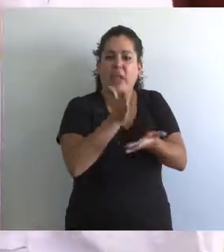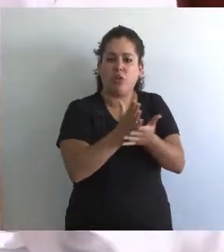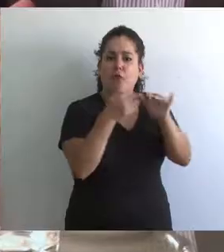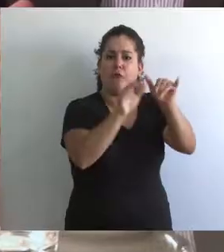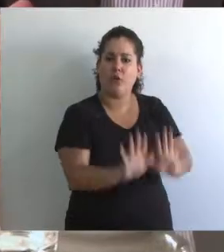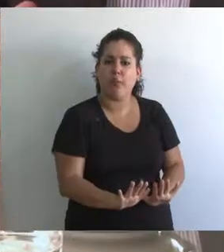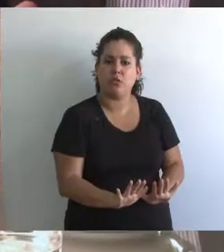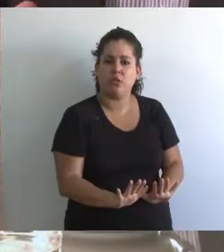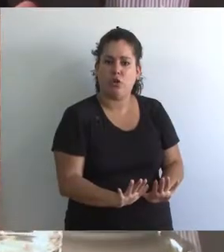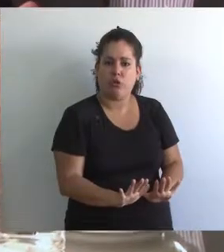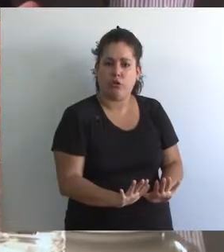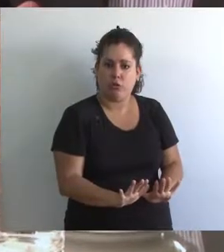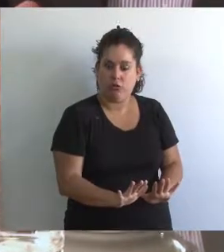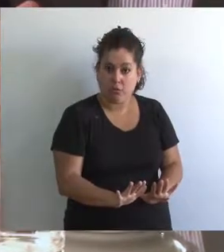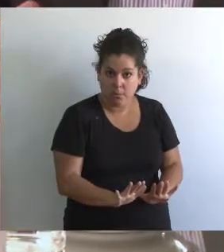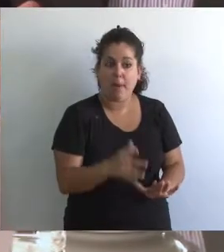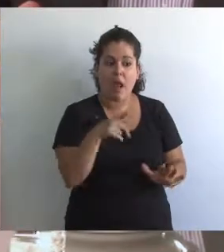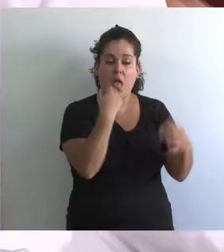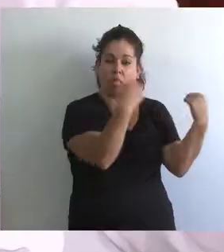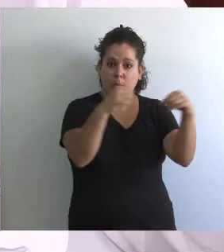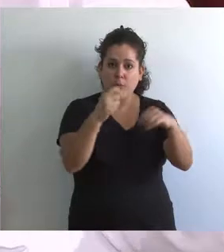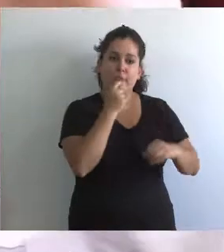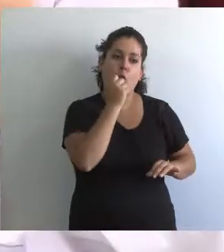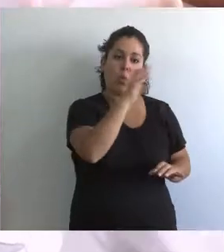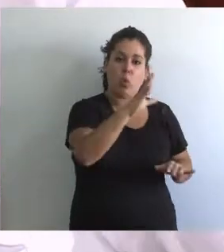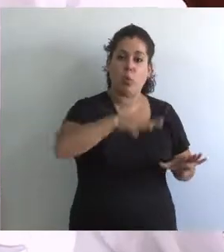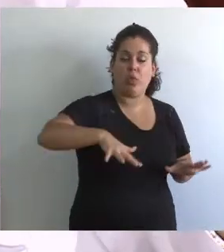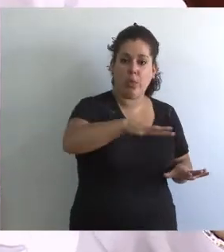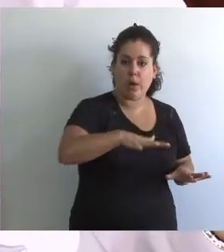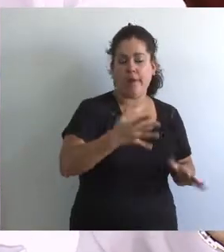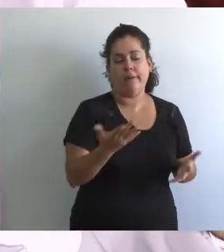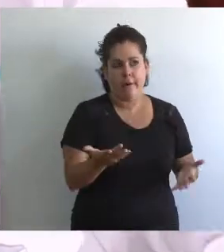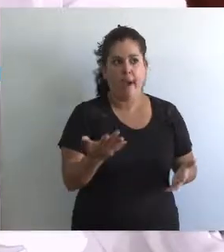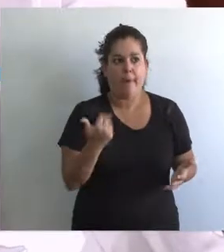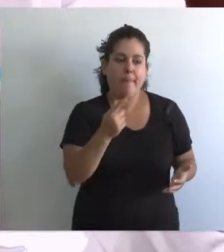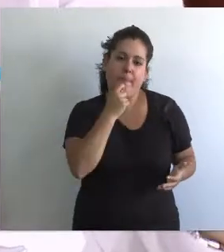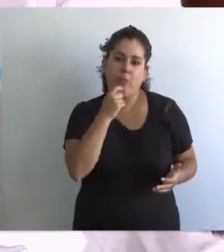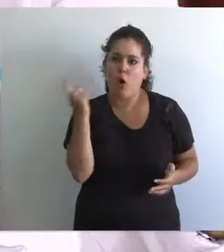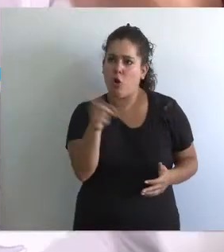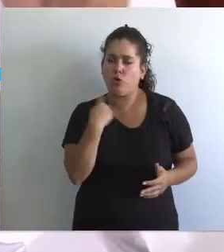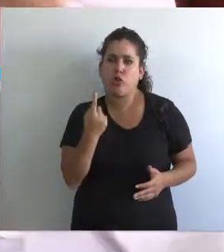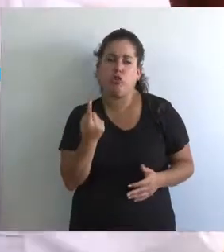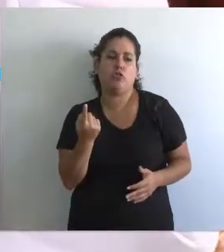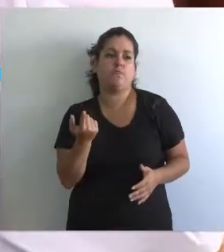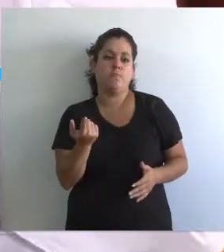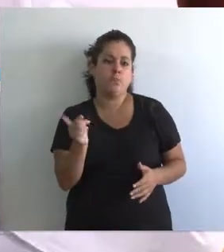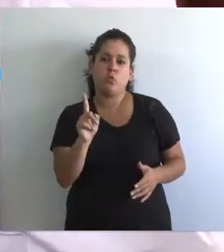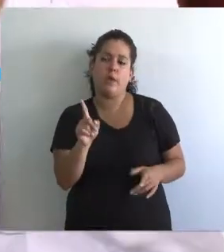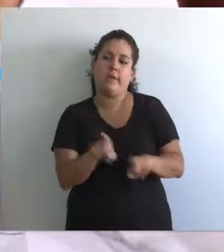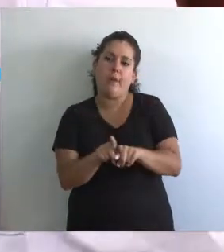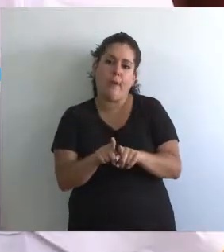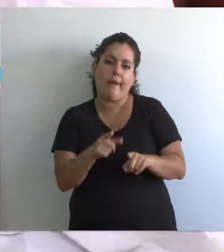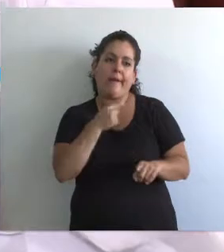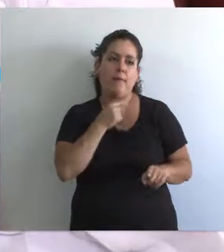formación incluya en las transferencias de deportistas de élite a los clubes de barrio con un canon que nosotros no estamos sacando de